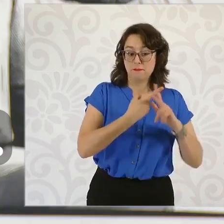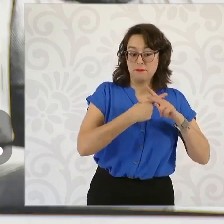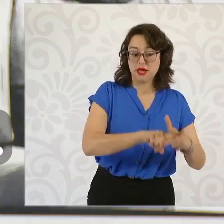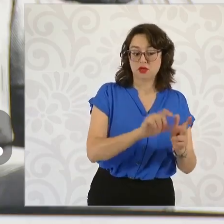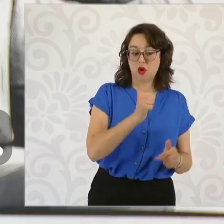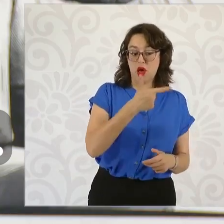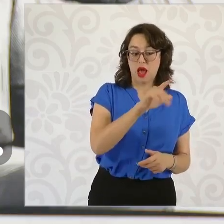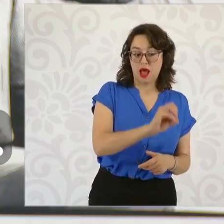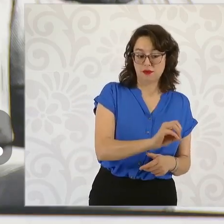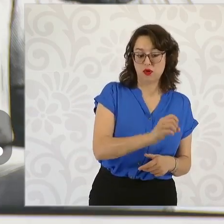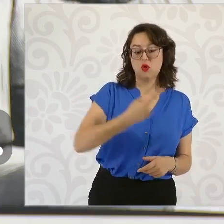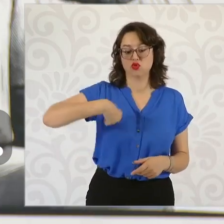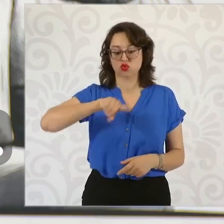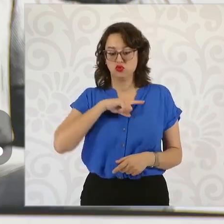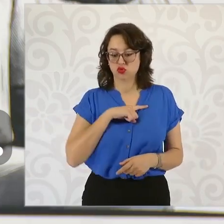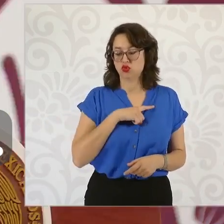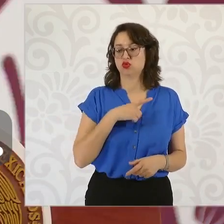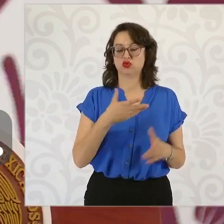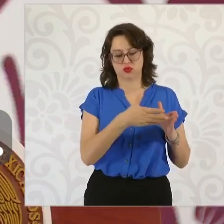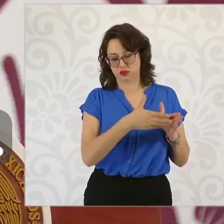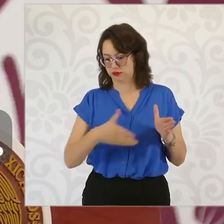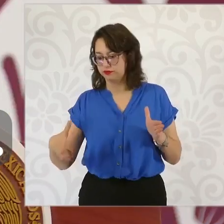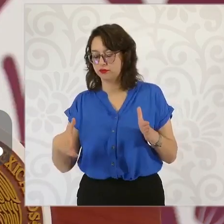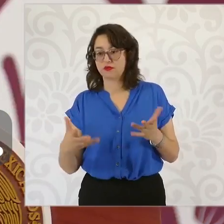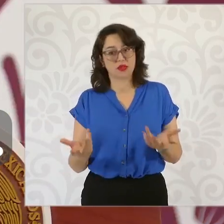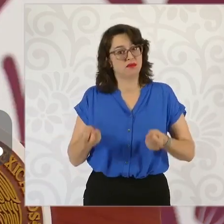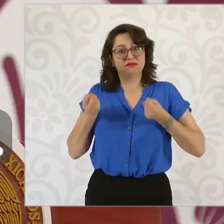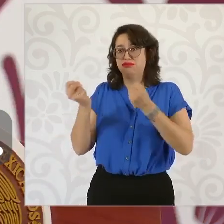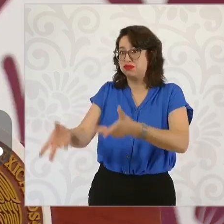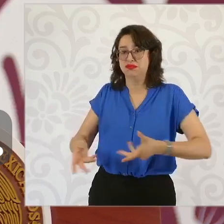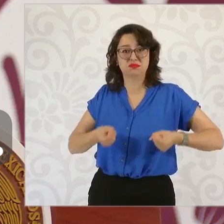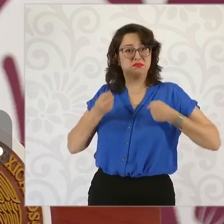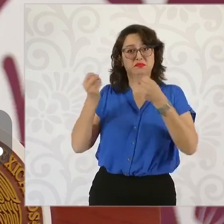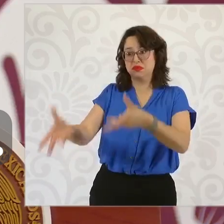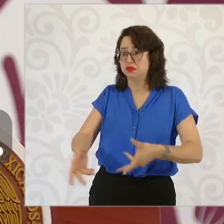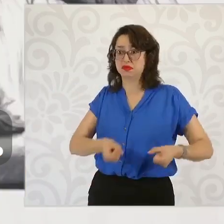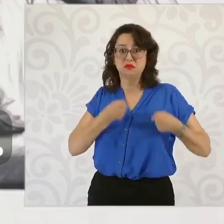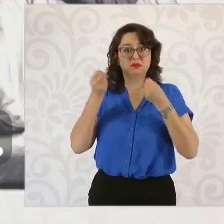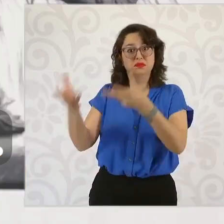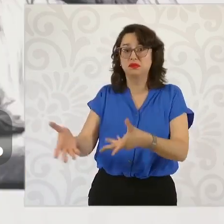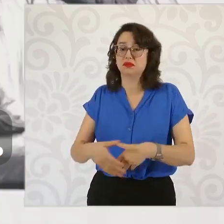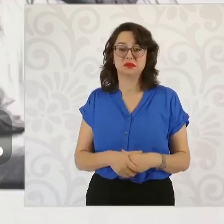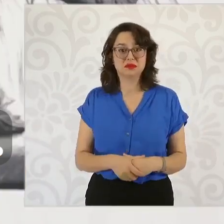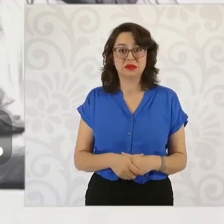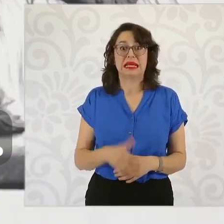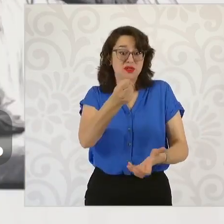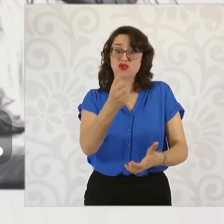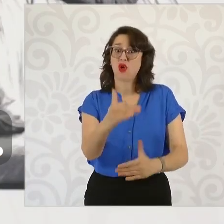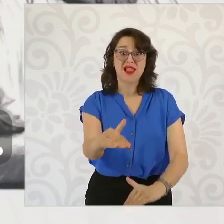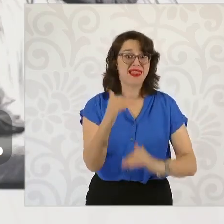ojalá pudiéramos dar más porque se merecen todo, las maestras y los maestros de México. Pero hay veces que hay limitaciones